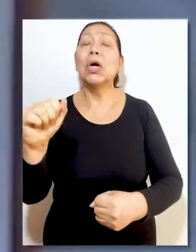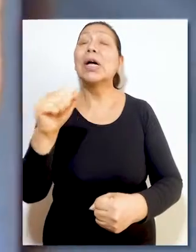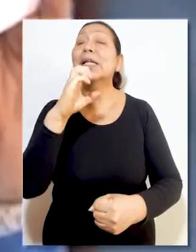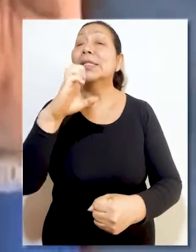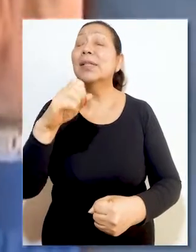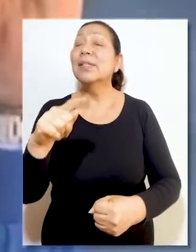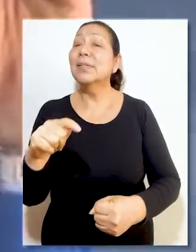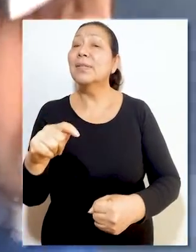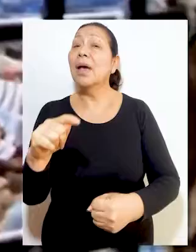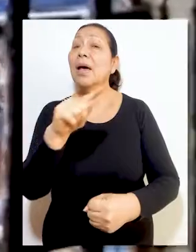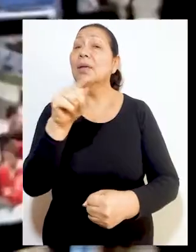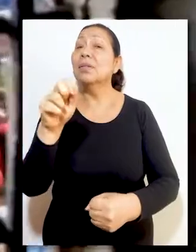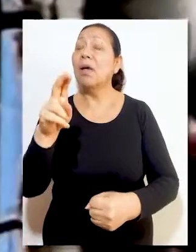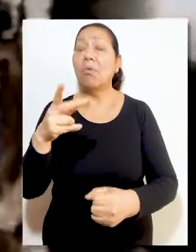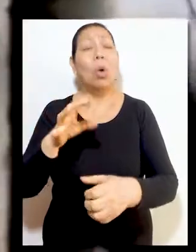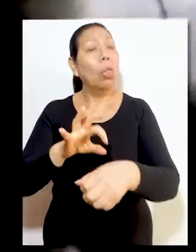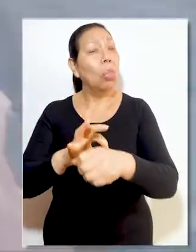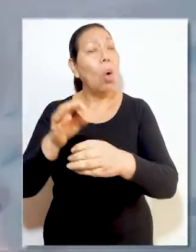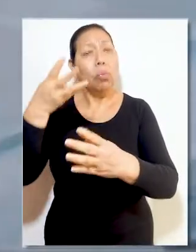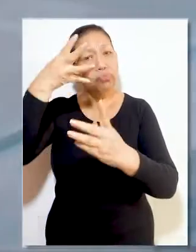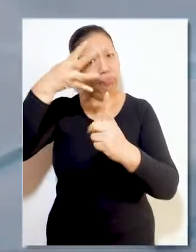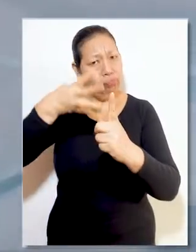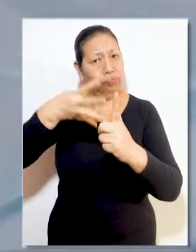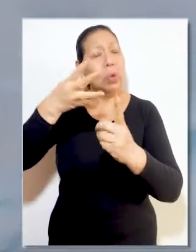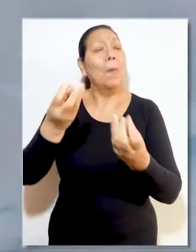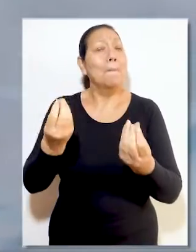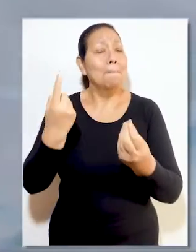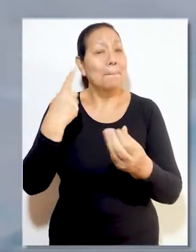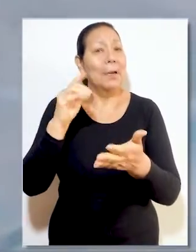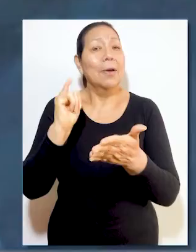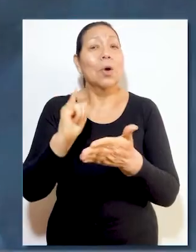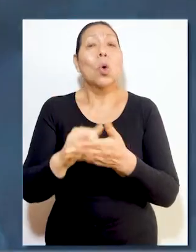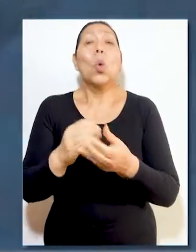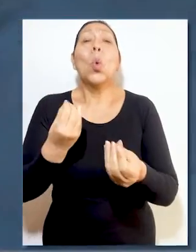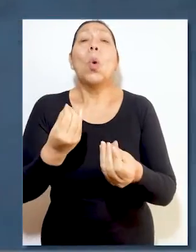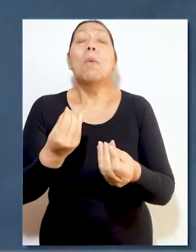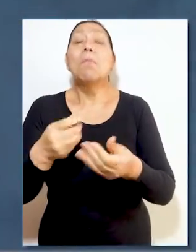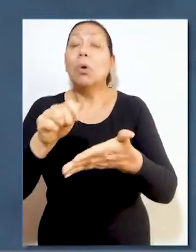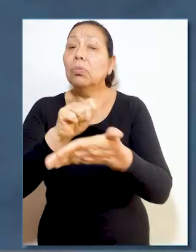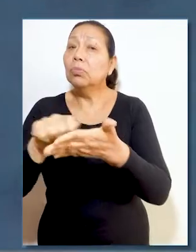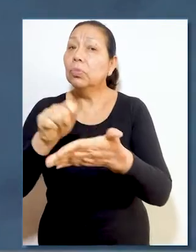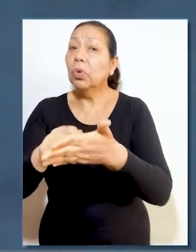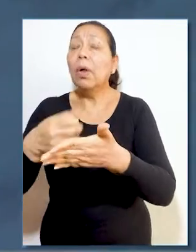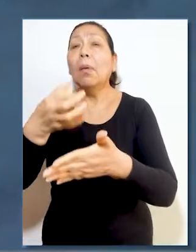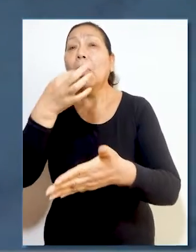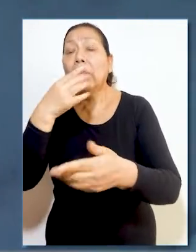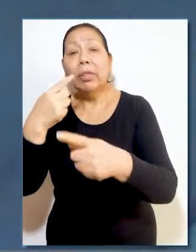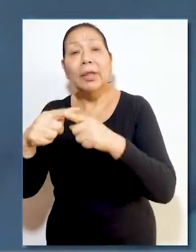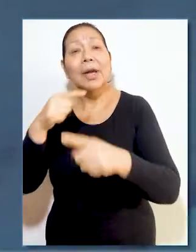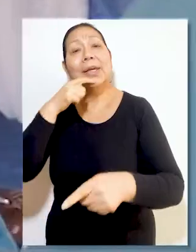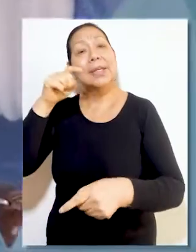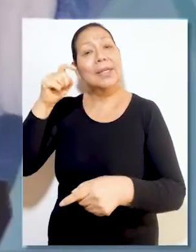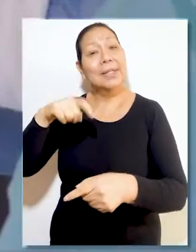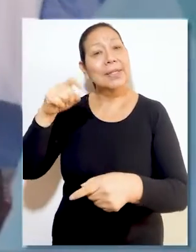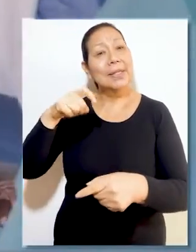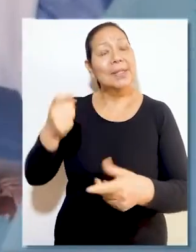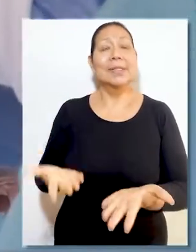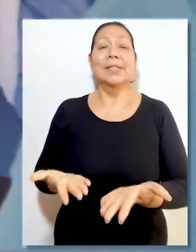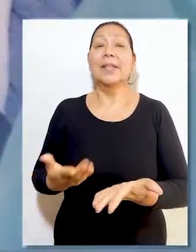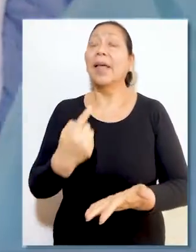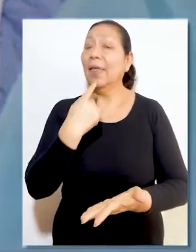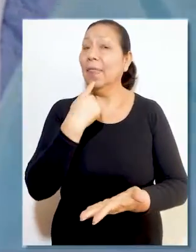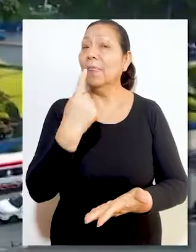Julio César Zavala Hernández y se le brinde los tratamientos médicos correspondientes, así como la prescripción de